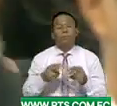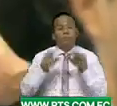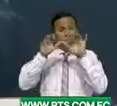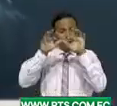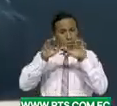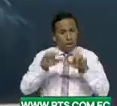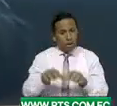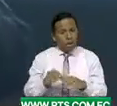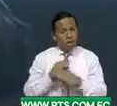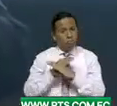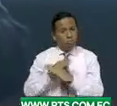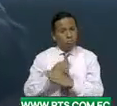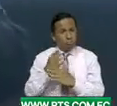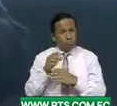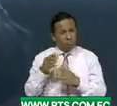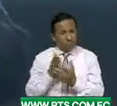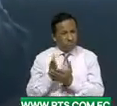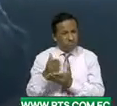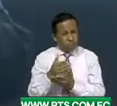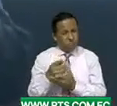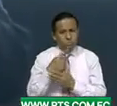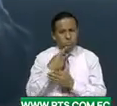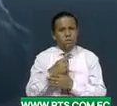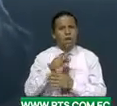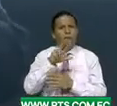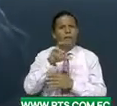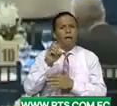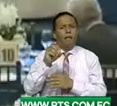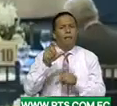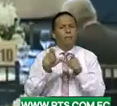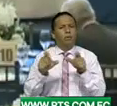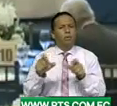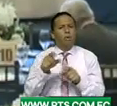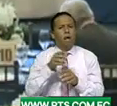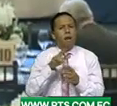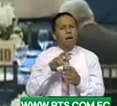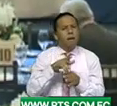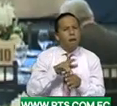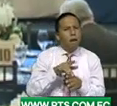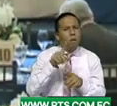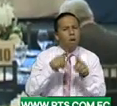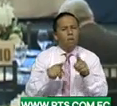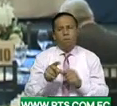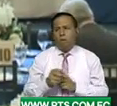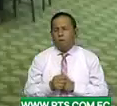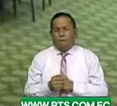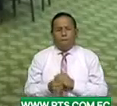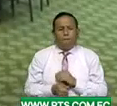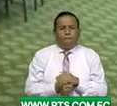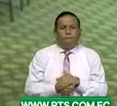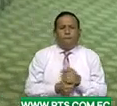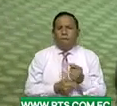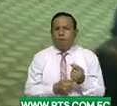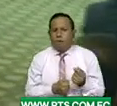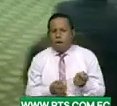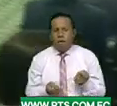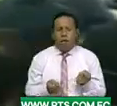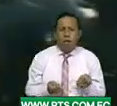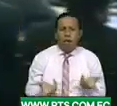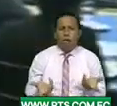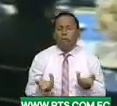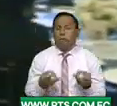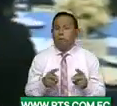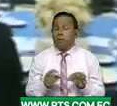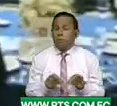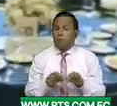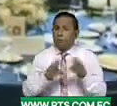30 instituciones de riesgo de posibles actos de corrupción, donde se debería priorizar el trabajo, así como también el grupo de 8 áreas de